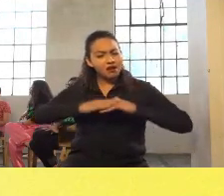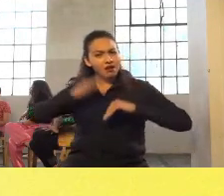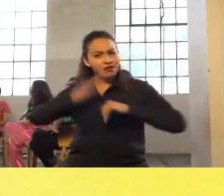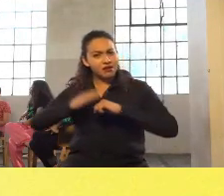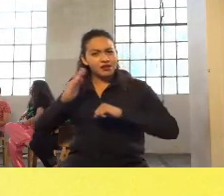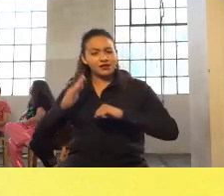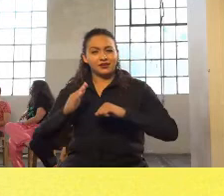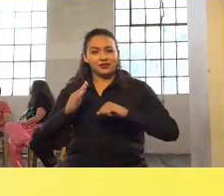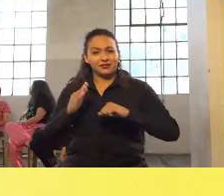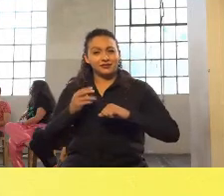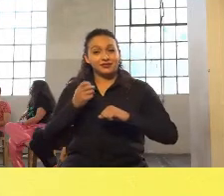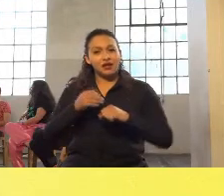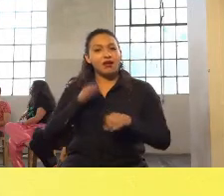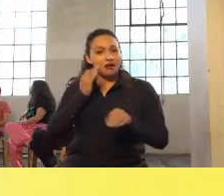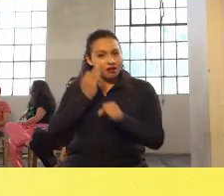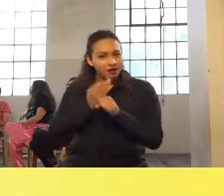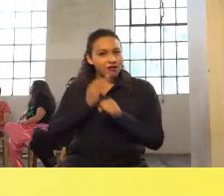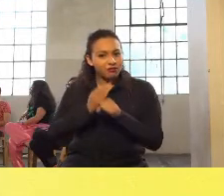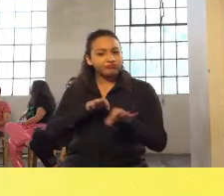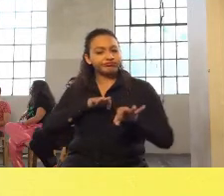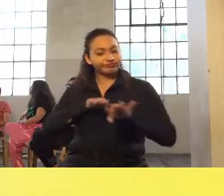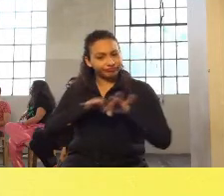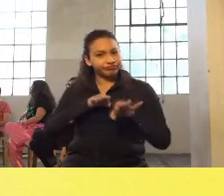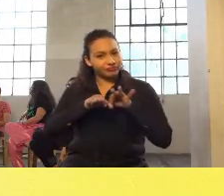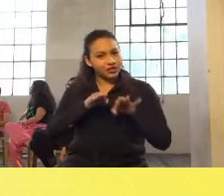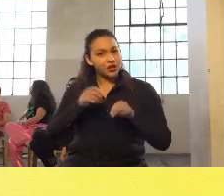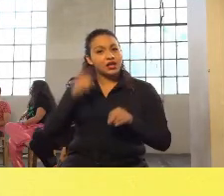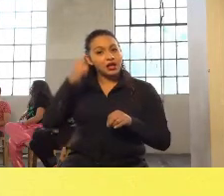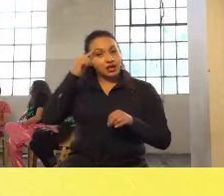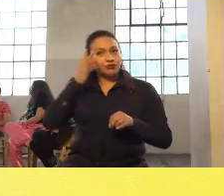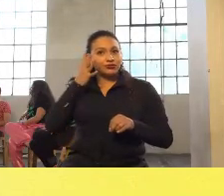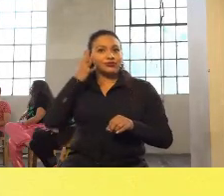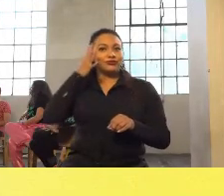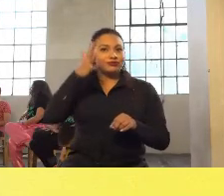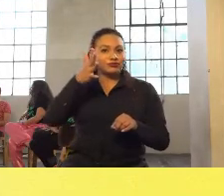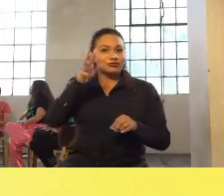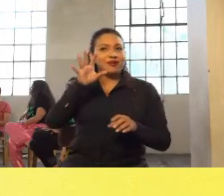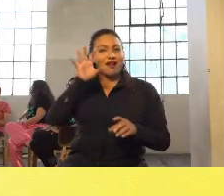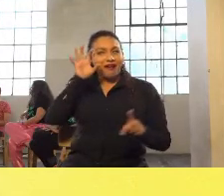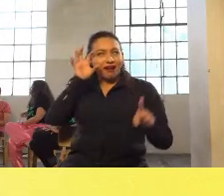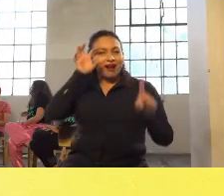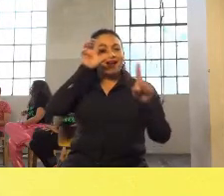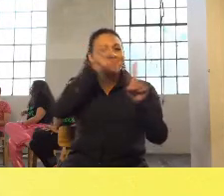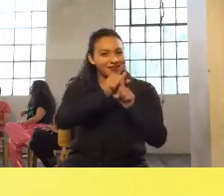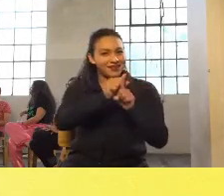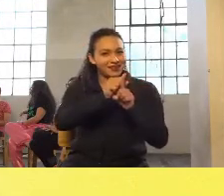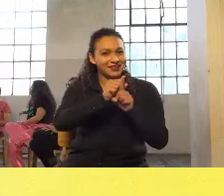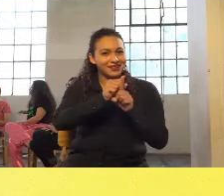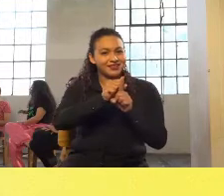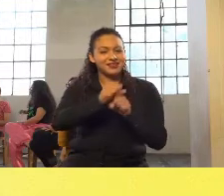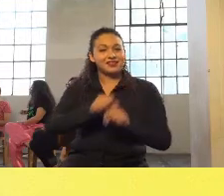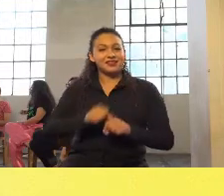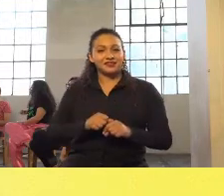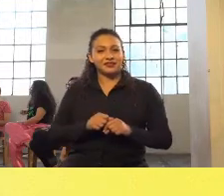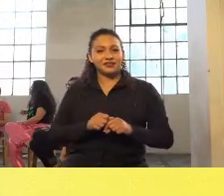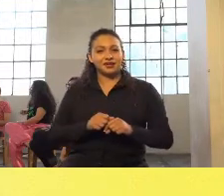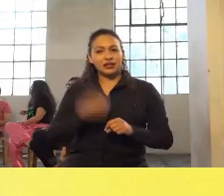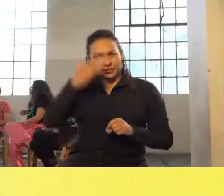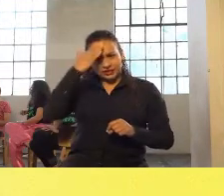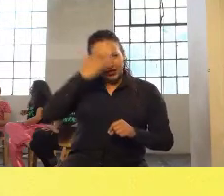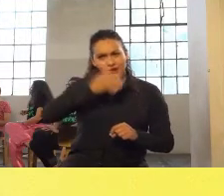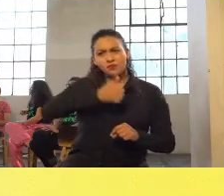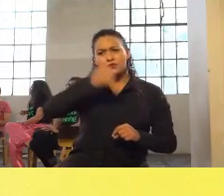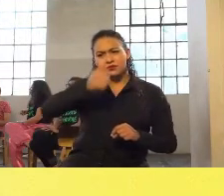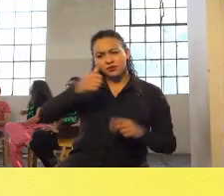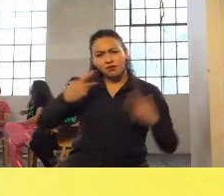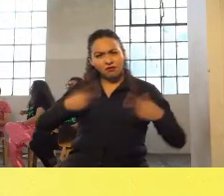puedas, y ahí ir decantando como el conocimiento que cada una de nosotras y de nuestros compañeros han acumulado a lo